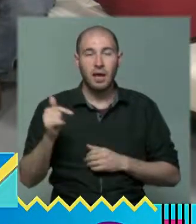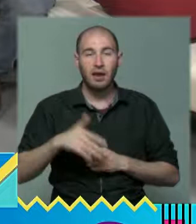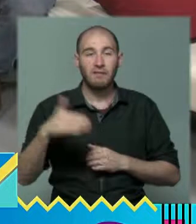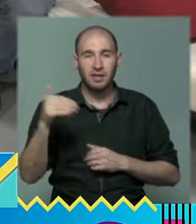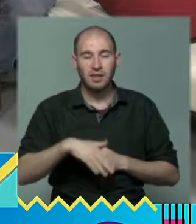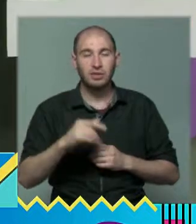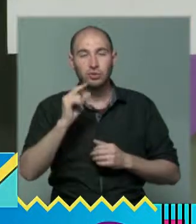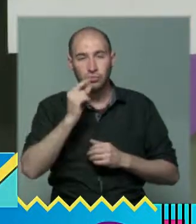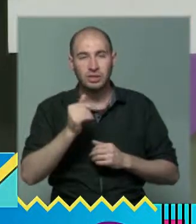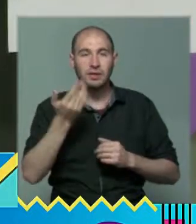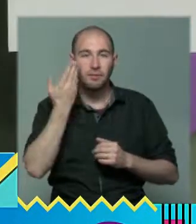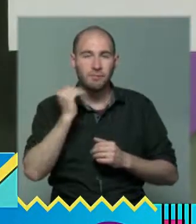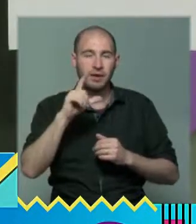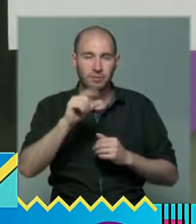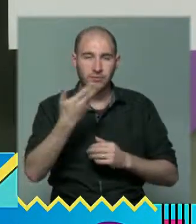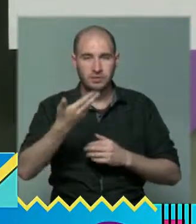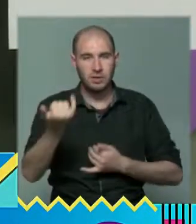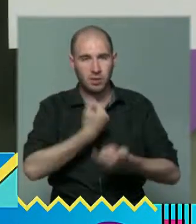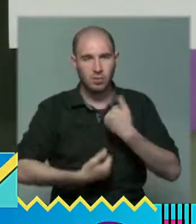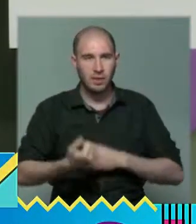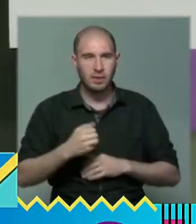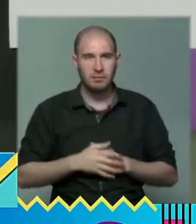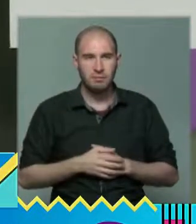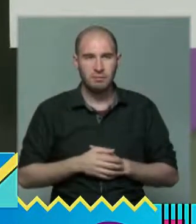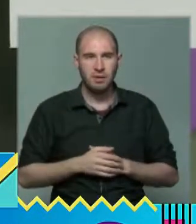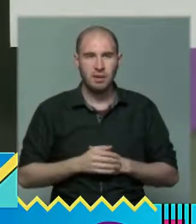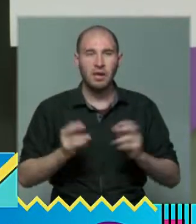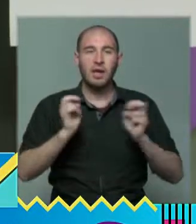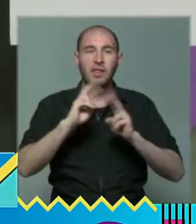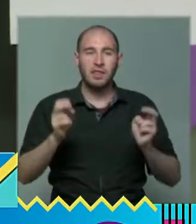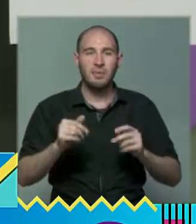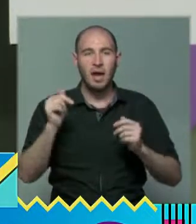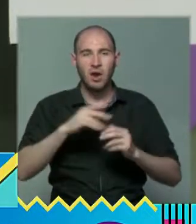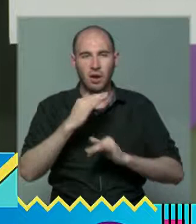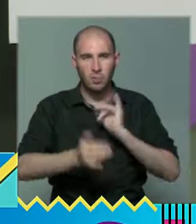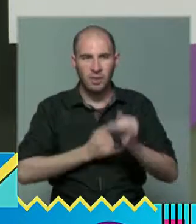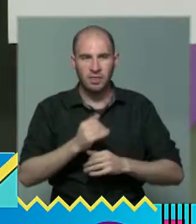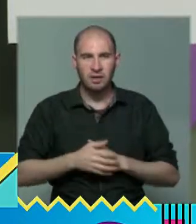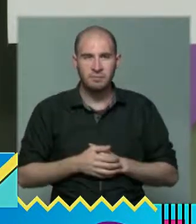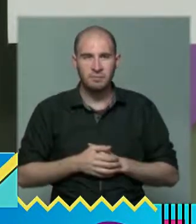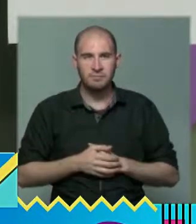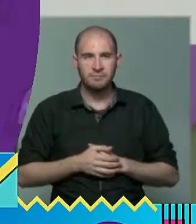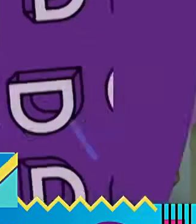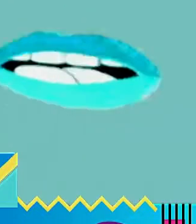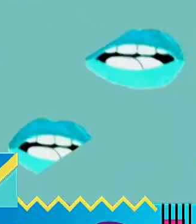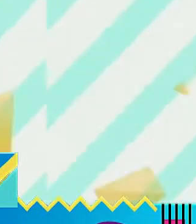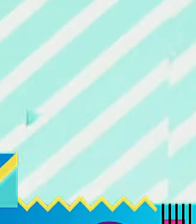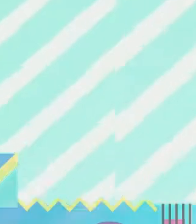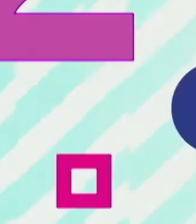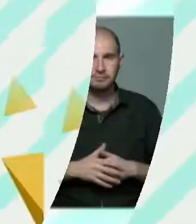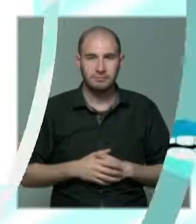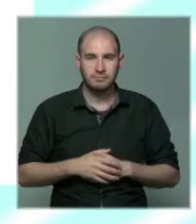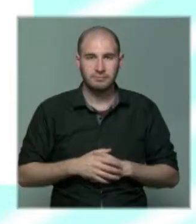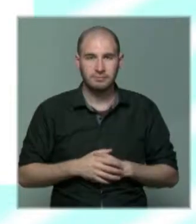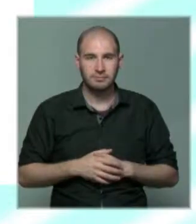en cuanto a los Twitter y a las redes sociales de la gente que comenta sobre la temática. Pasamos a repasarlo. A ver si nos ponen la placa con... Ahí